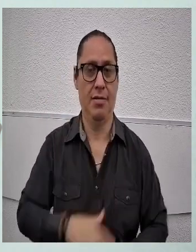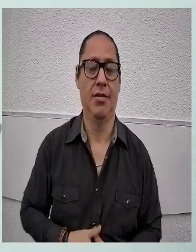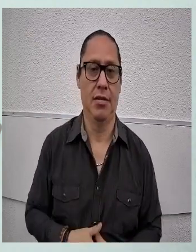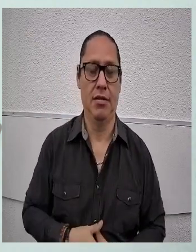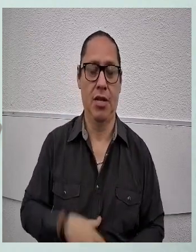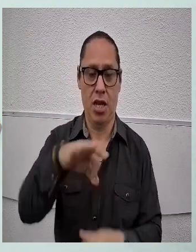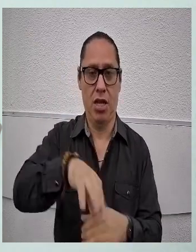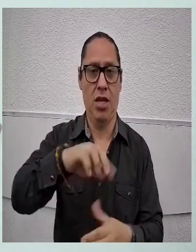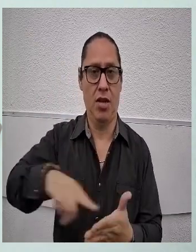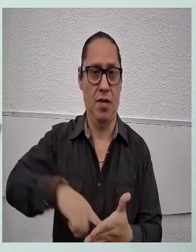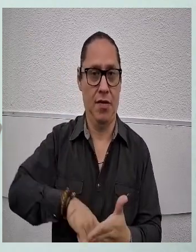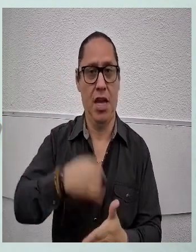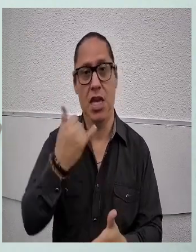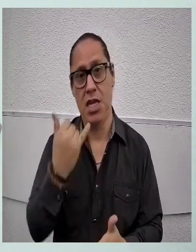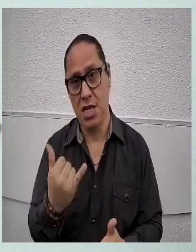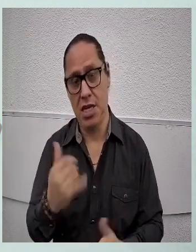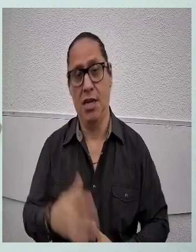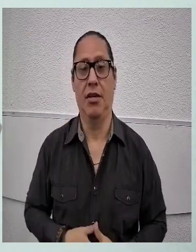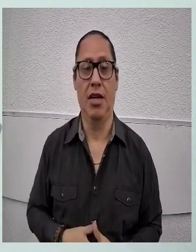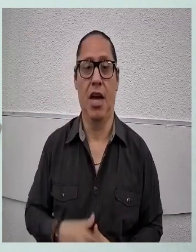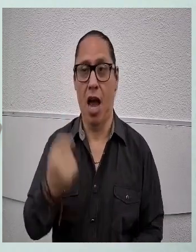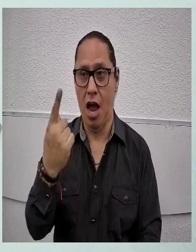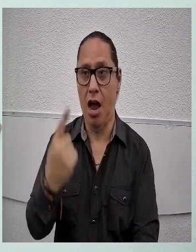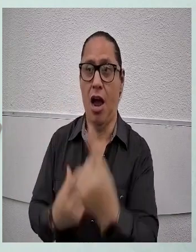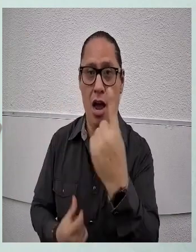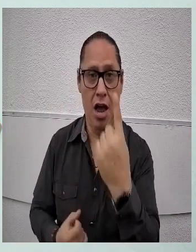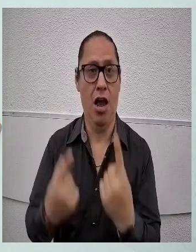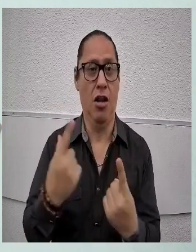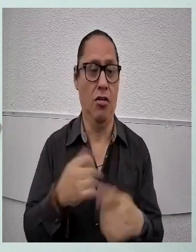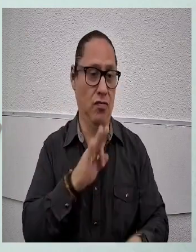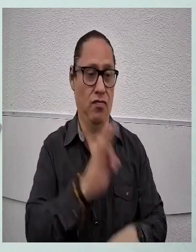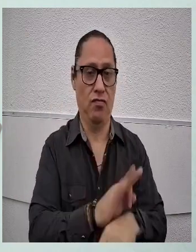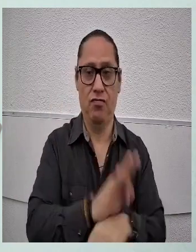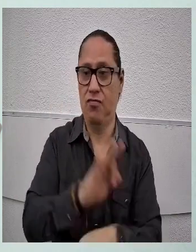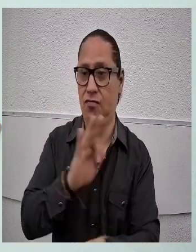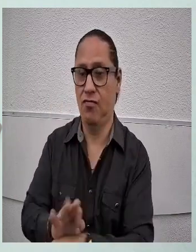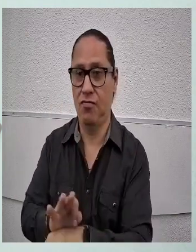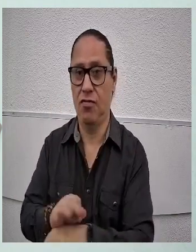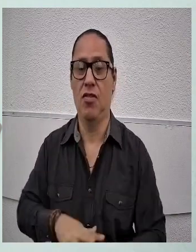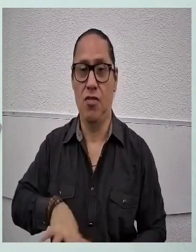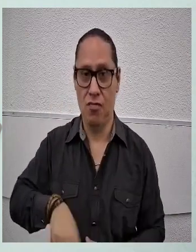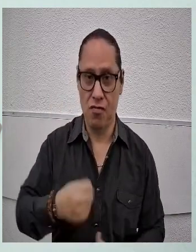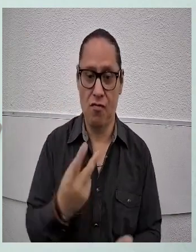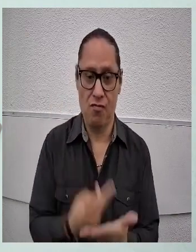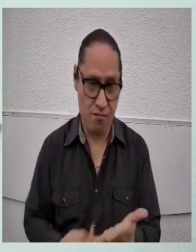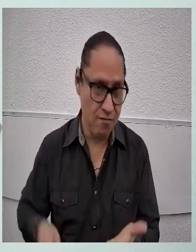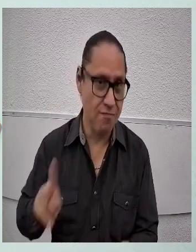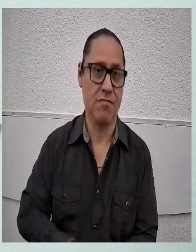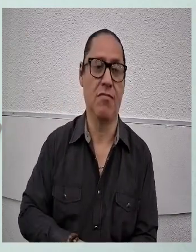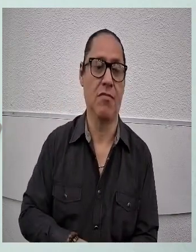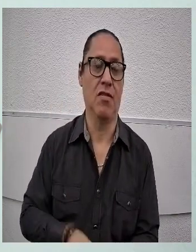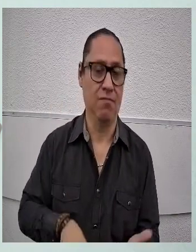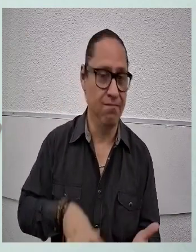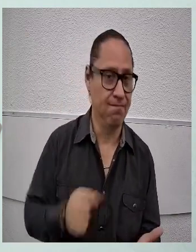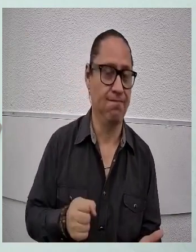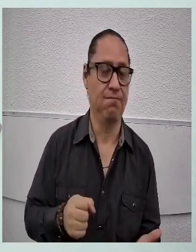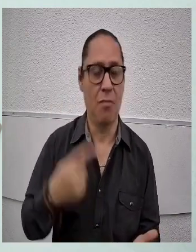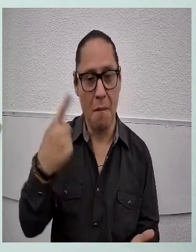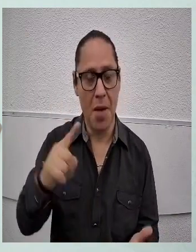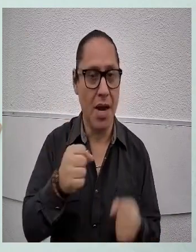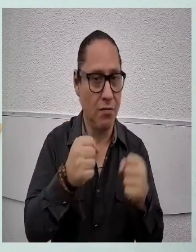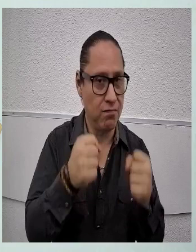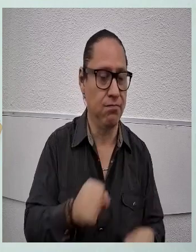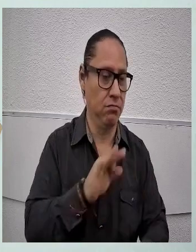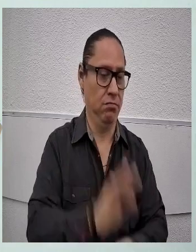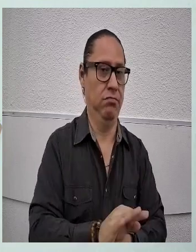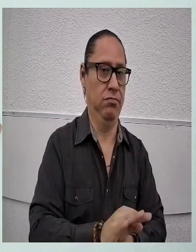electorales como a las aquellas que están encargadas de la seguridad pública a redoblar esfuerzos para garantizar la